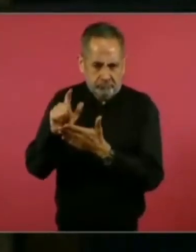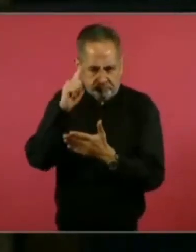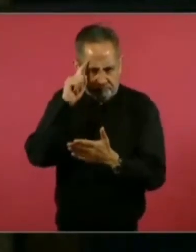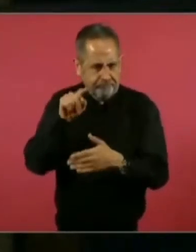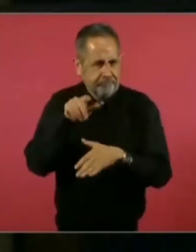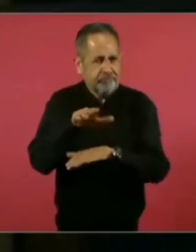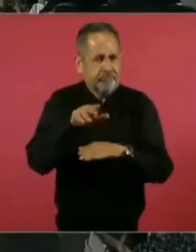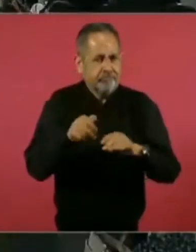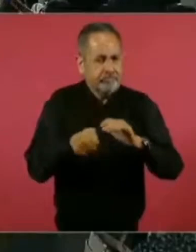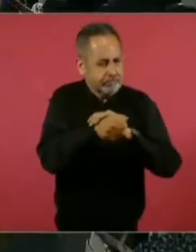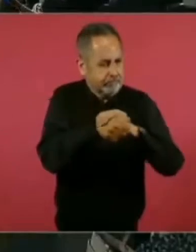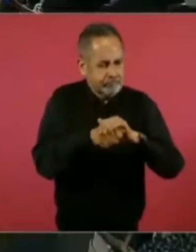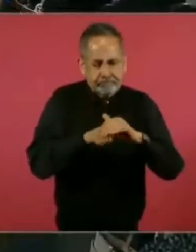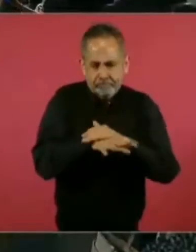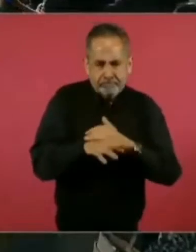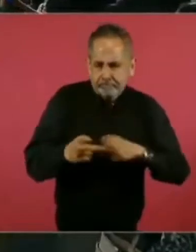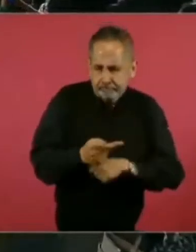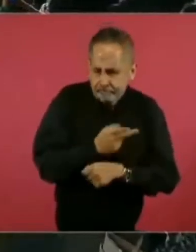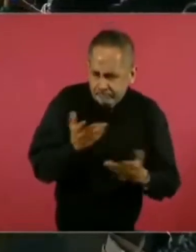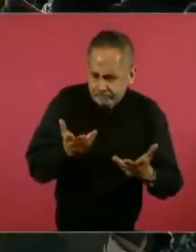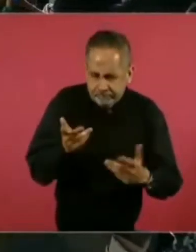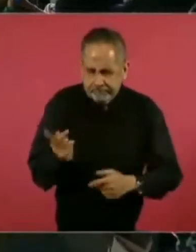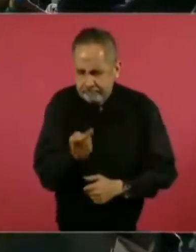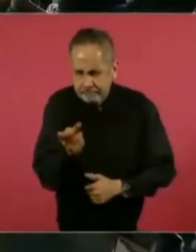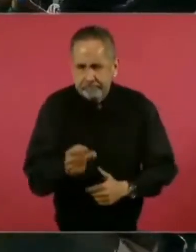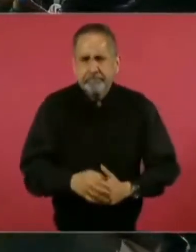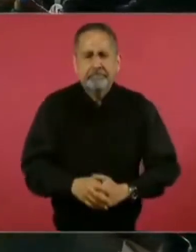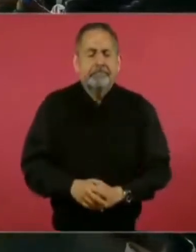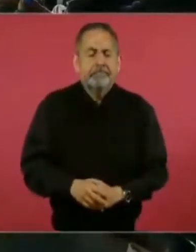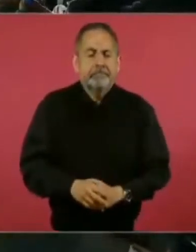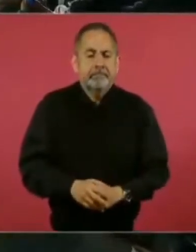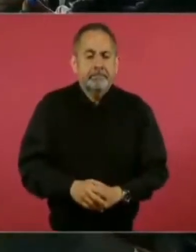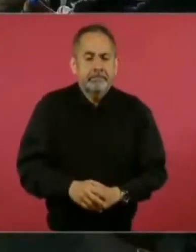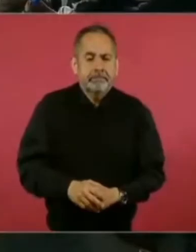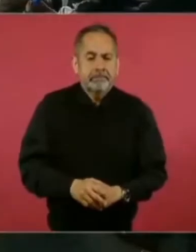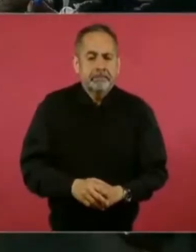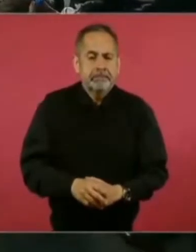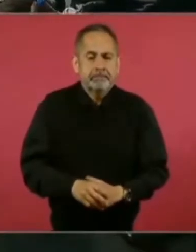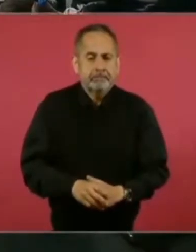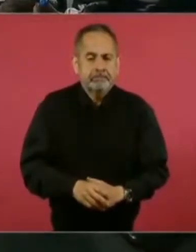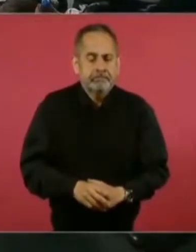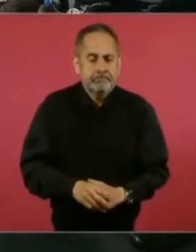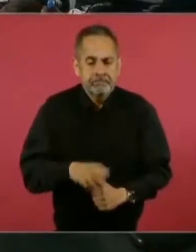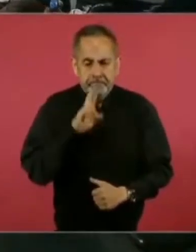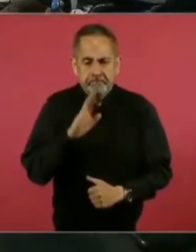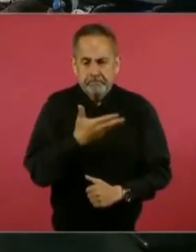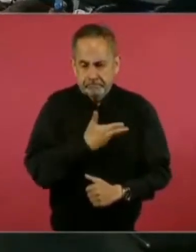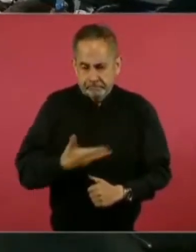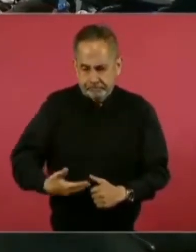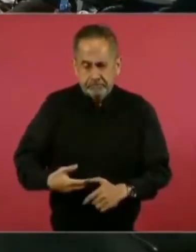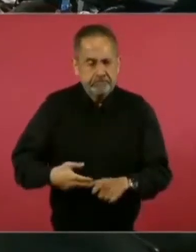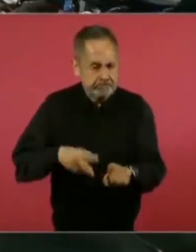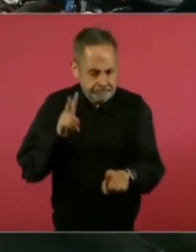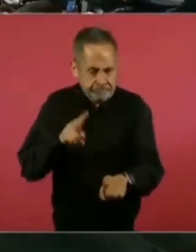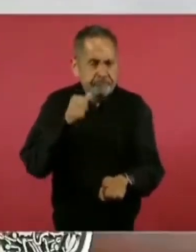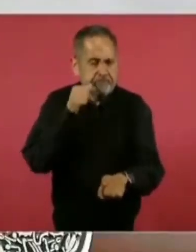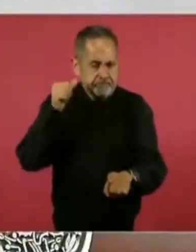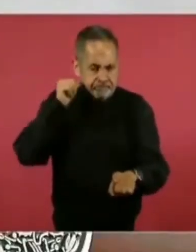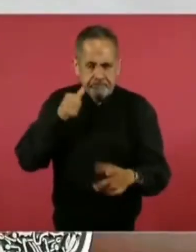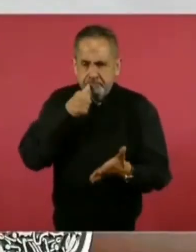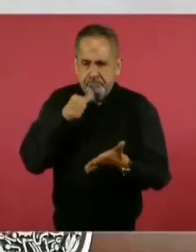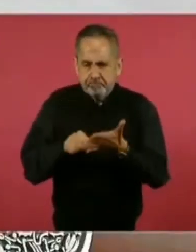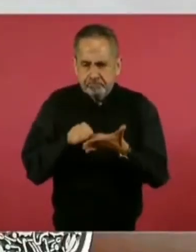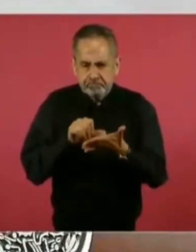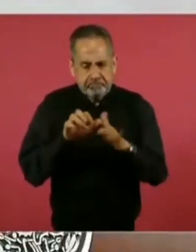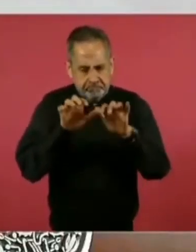caso Ayotzinapa. Bueno, ayer envié en efecto una carta a las mamás, a